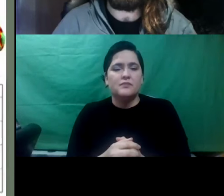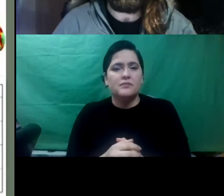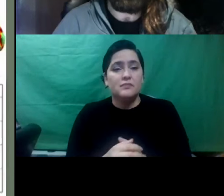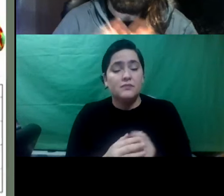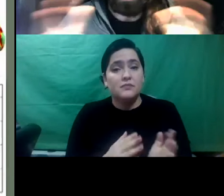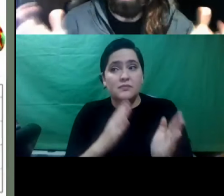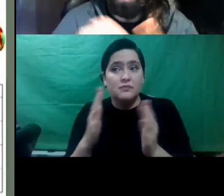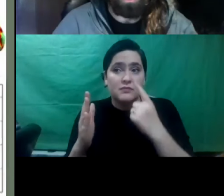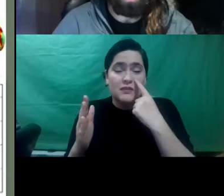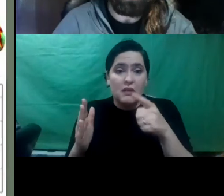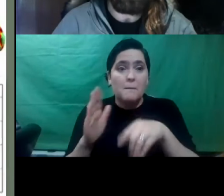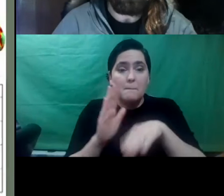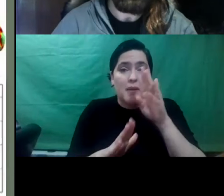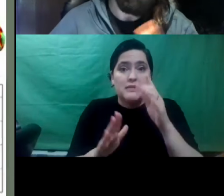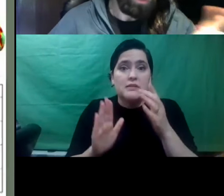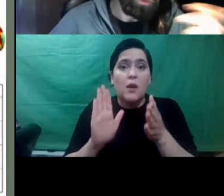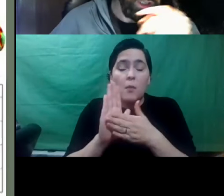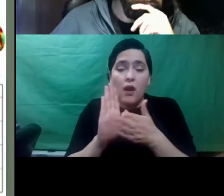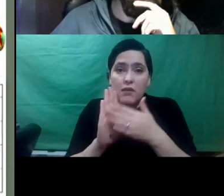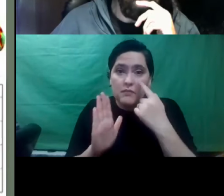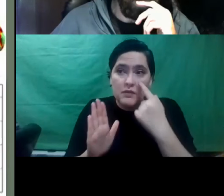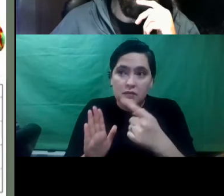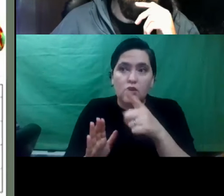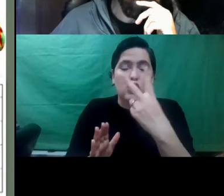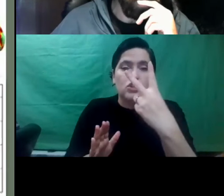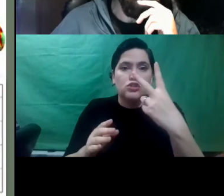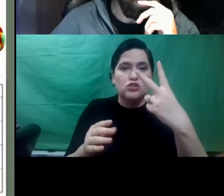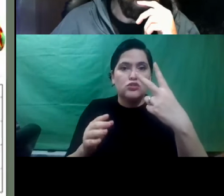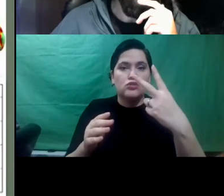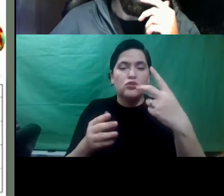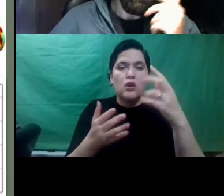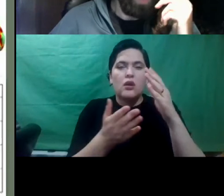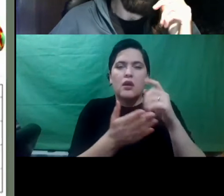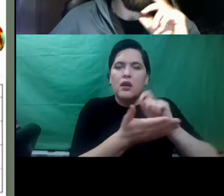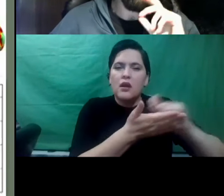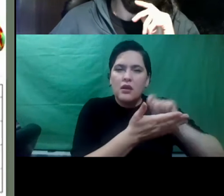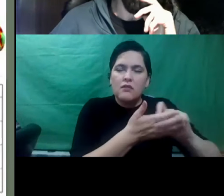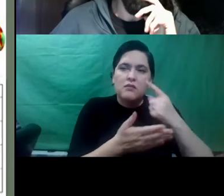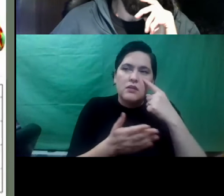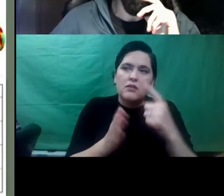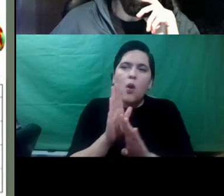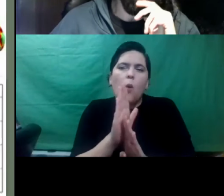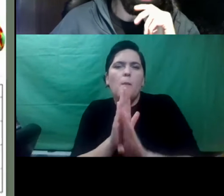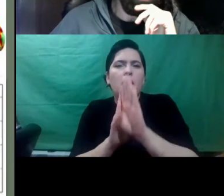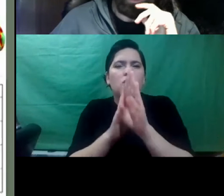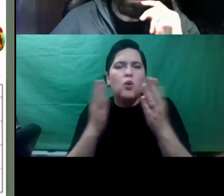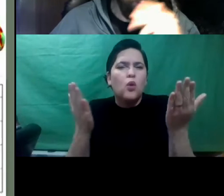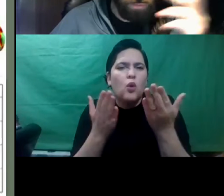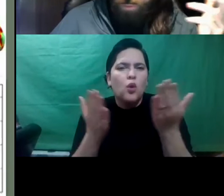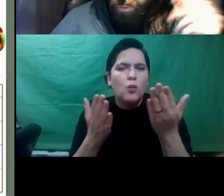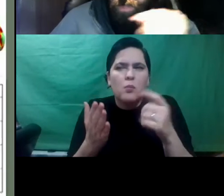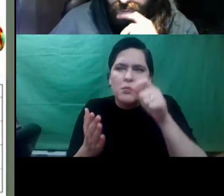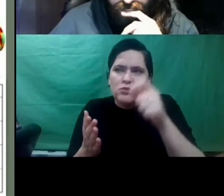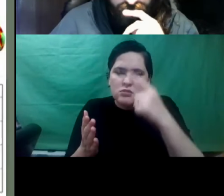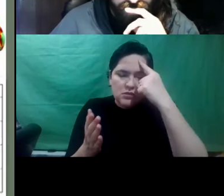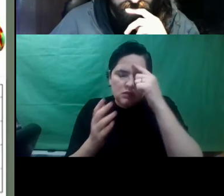bastante evidencia empírica, y acá voy a mostrar dos resultados en verdad de papers, donde muestran aumentos significativos de la entropía en el cerebro.